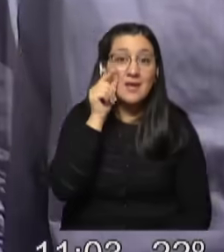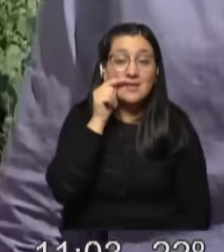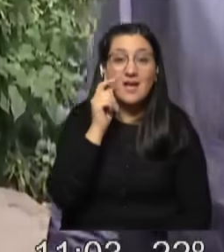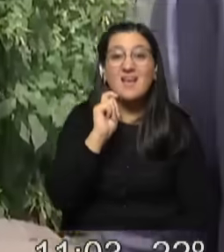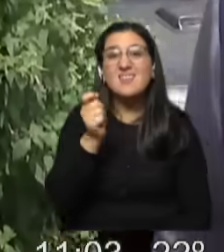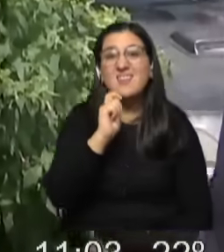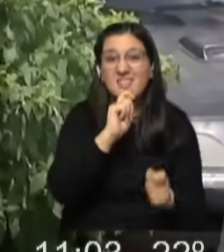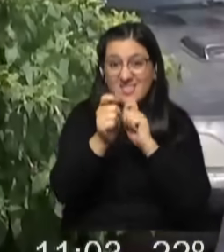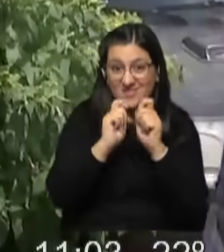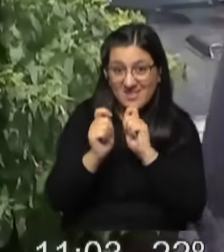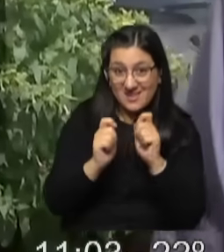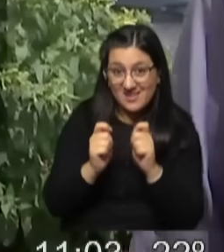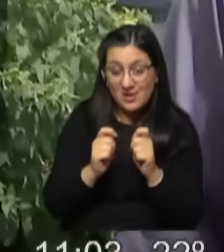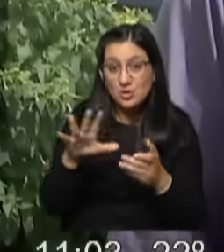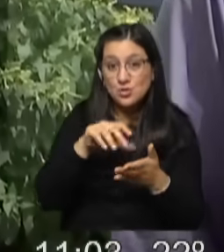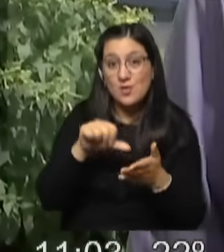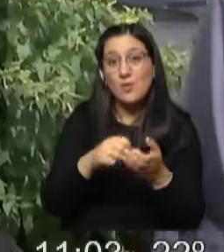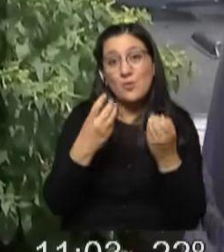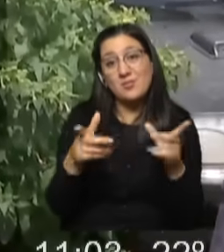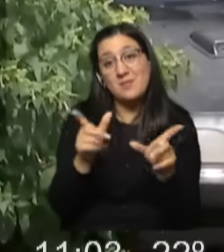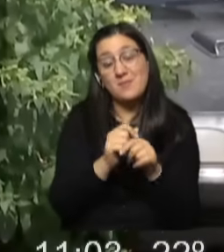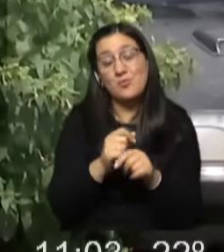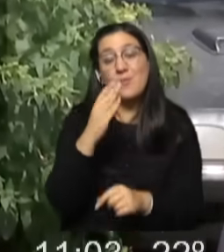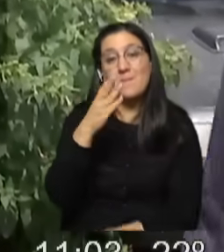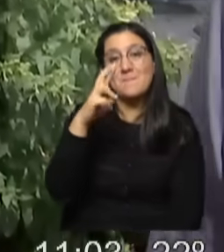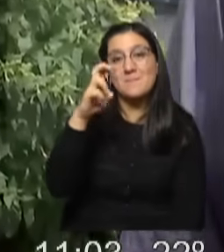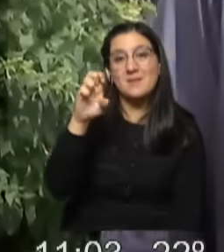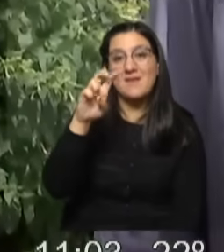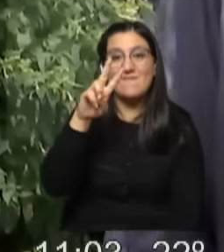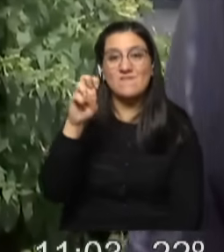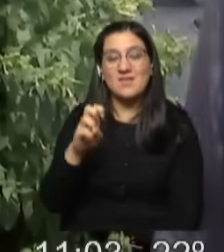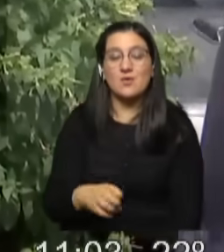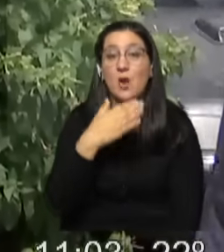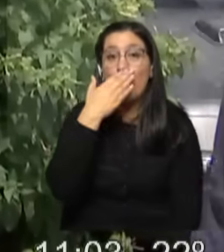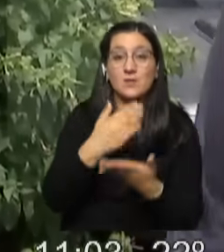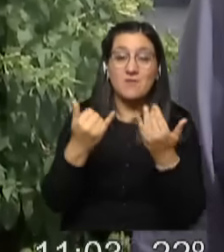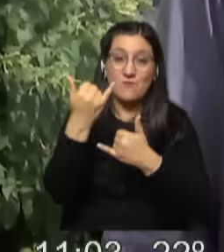quién entrevistarían los ciudadanos? Bueno, cerramos con Eduardo Preve acerca de esta última información que pudo brindar esta semana.